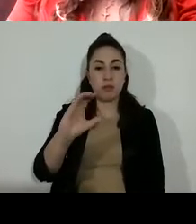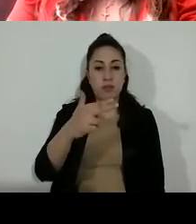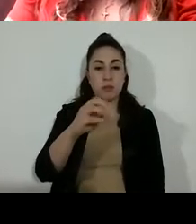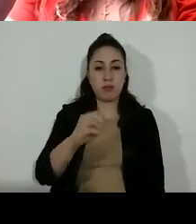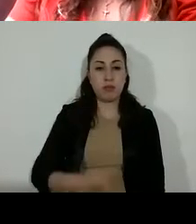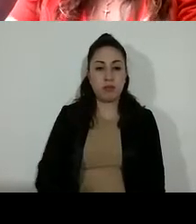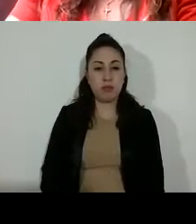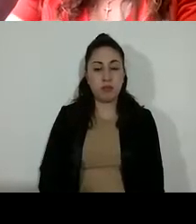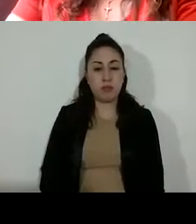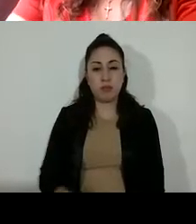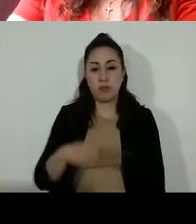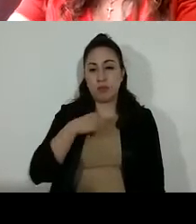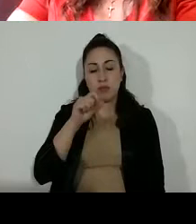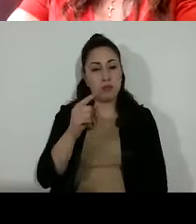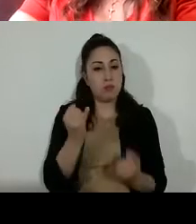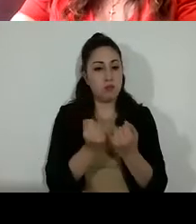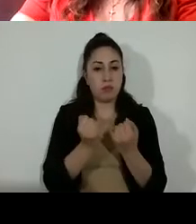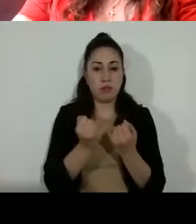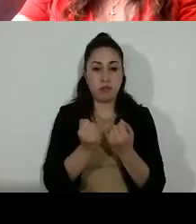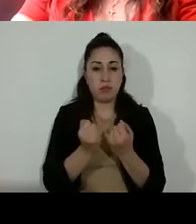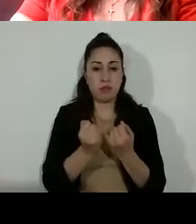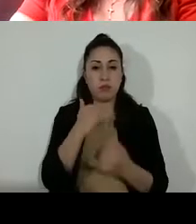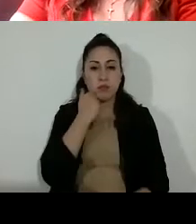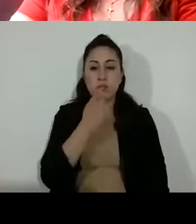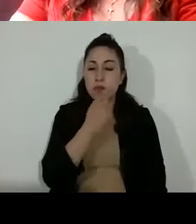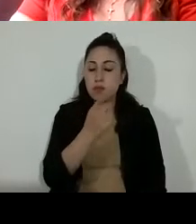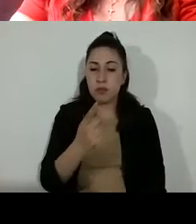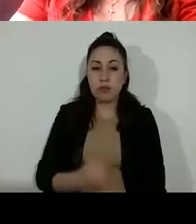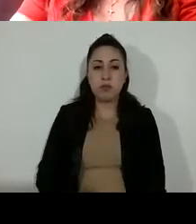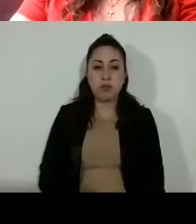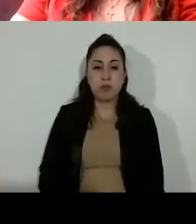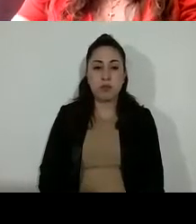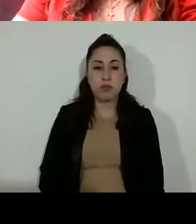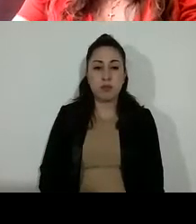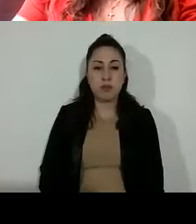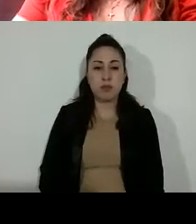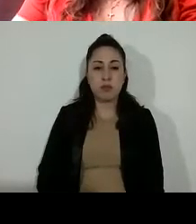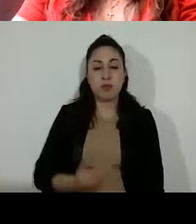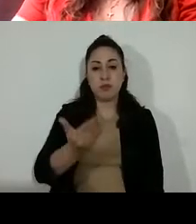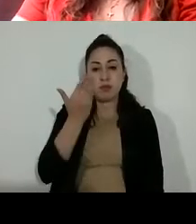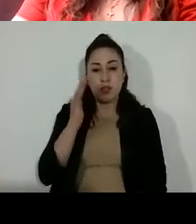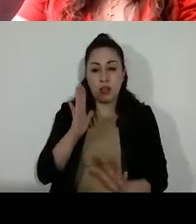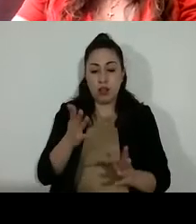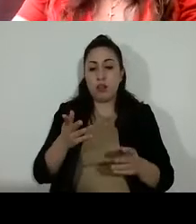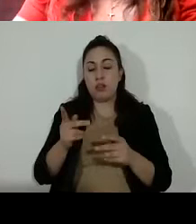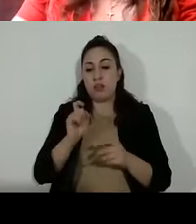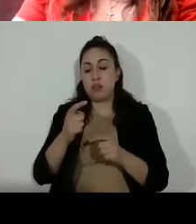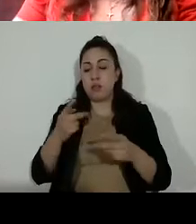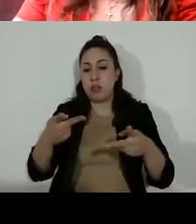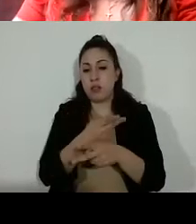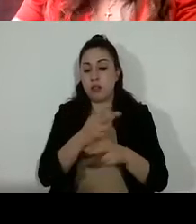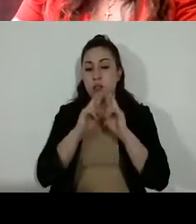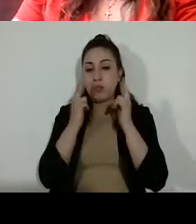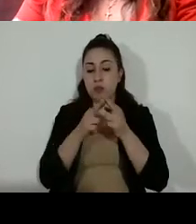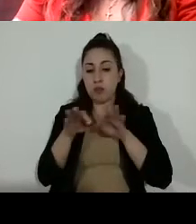De igual manera, me gustaría aclarar que efectivamente se hicieron mesas de trabajo, se llegaron a